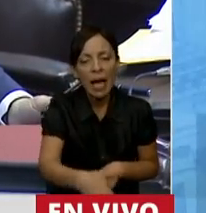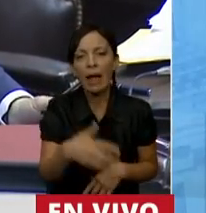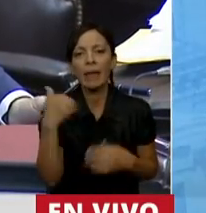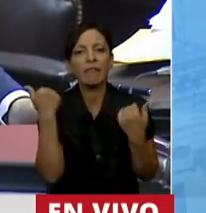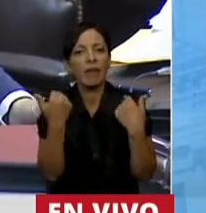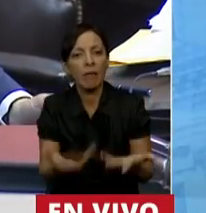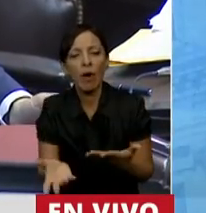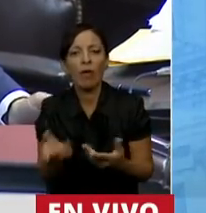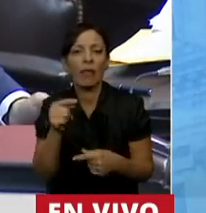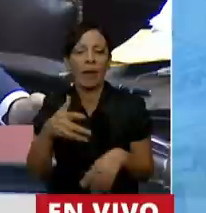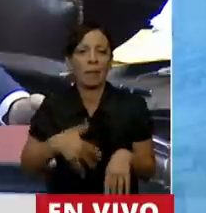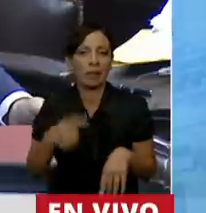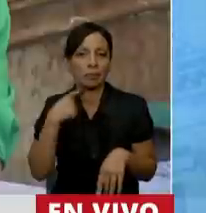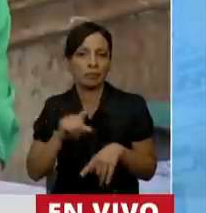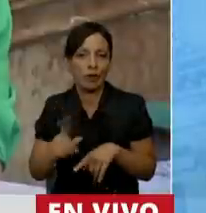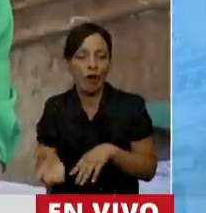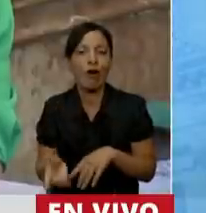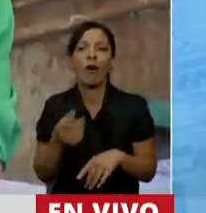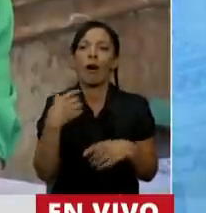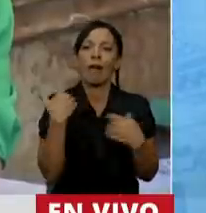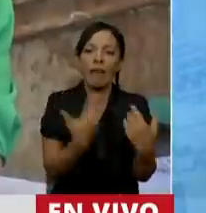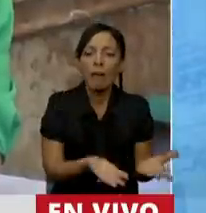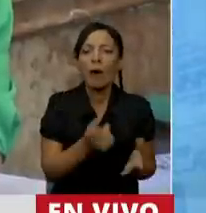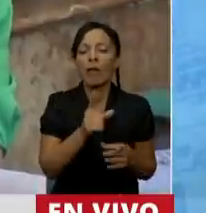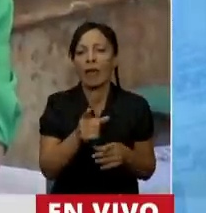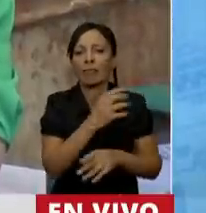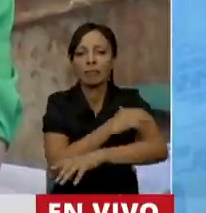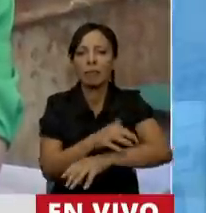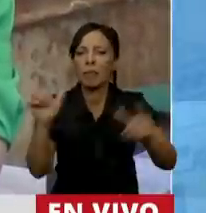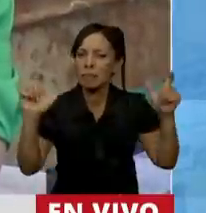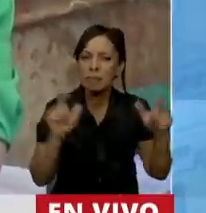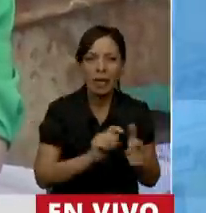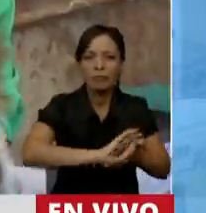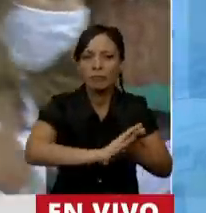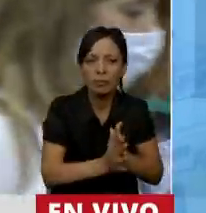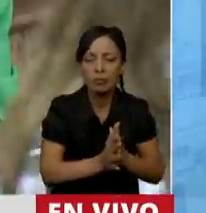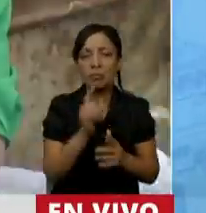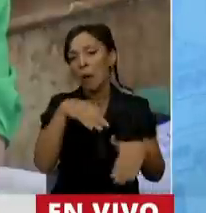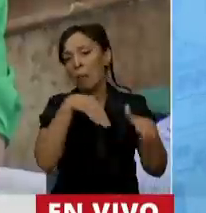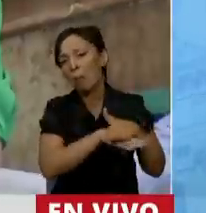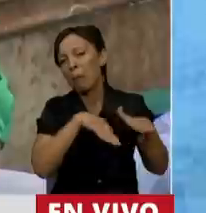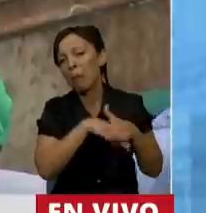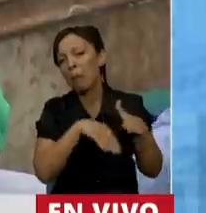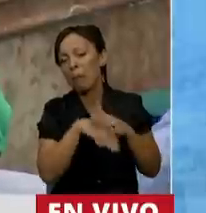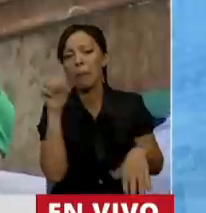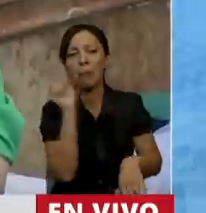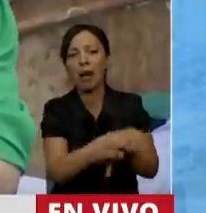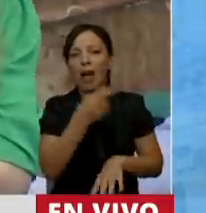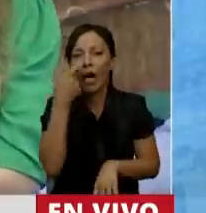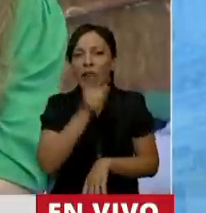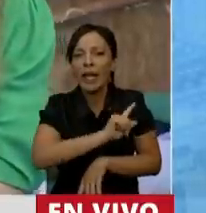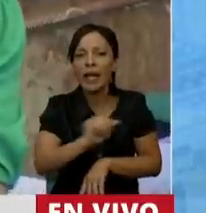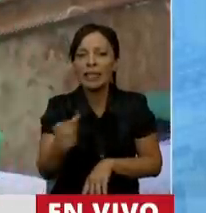la prevención de embarazos vulnerables, en favor de erradicar la pobreza. No se trataron, no les interesa, quieren